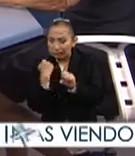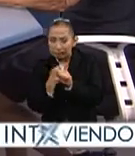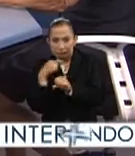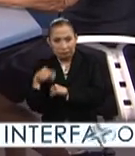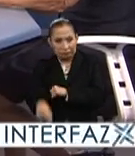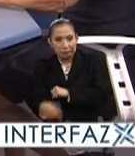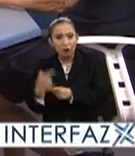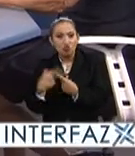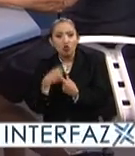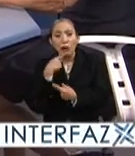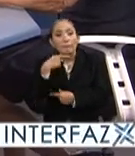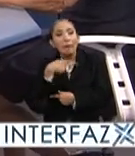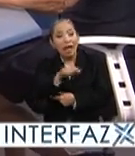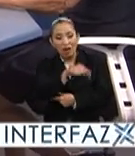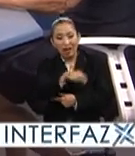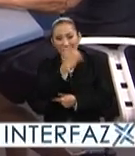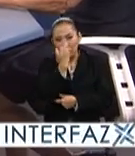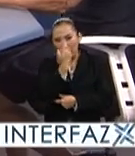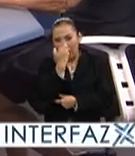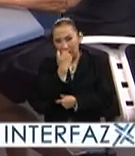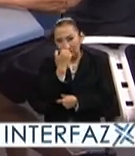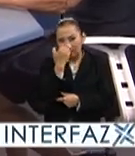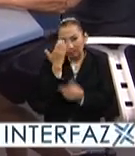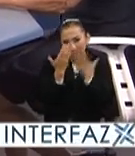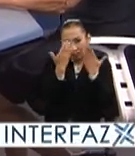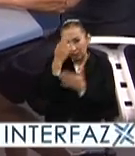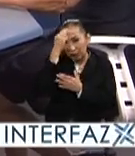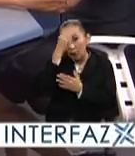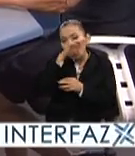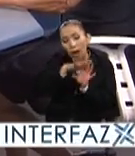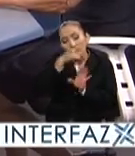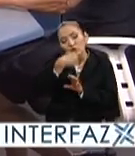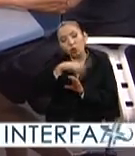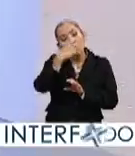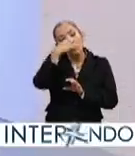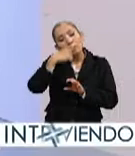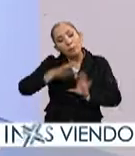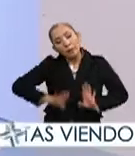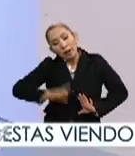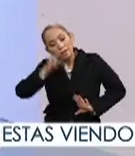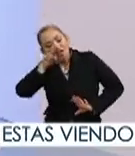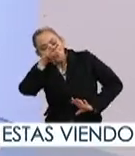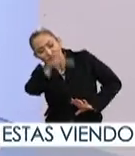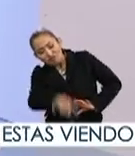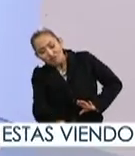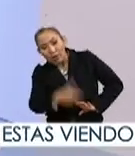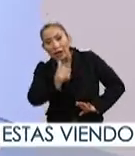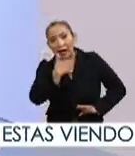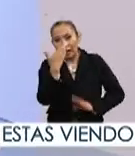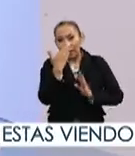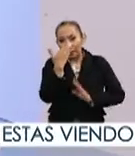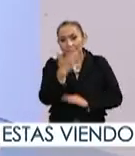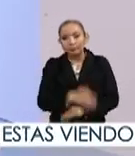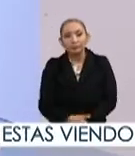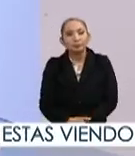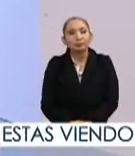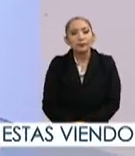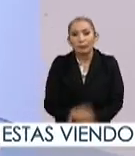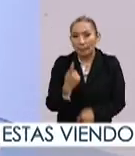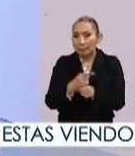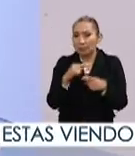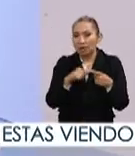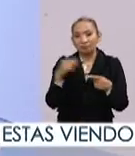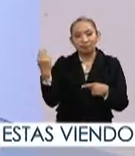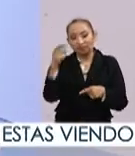práctica. Sin embargo, en estas escuelas donde se forman, ¿qué tipo de perfiles se buscan? ¿Qué tipo de perfiles tiene el estudiante? Yo creo que el primero